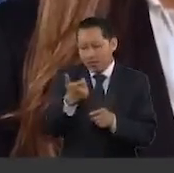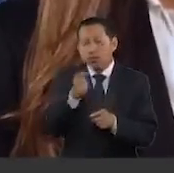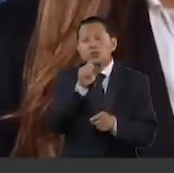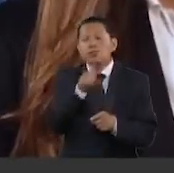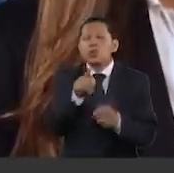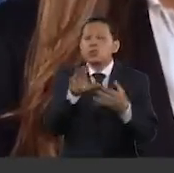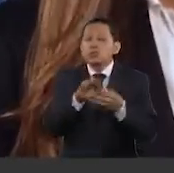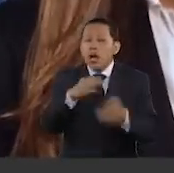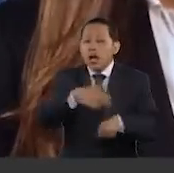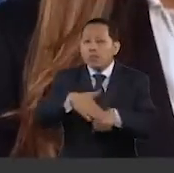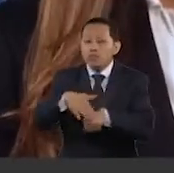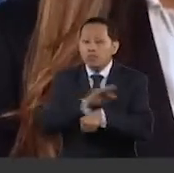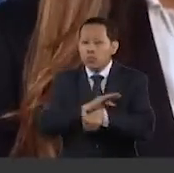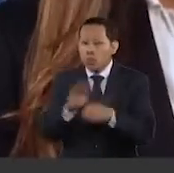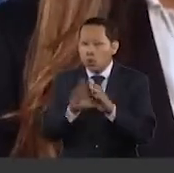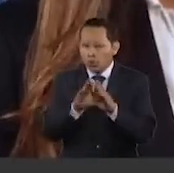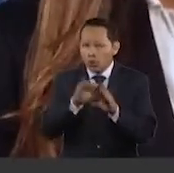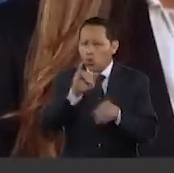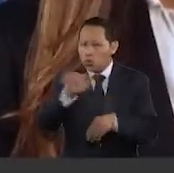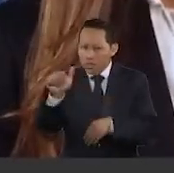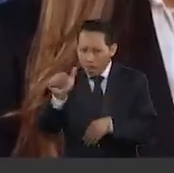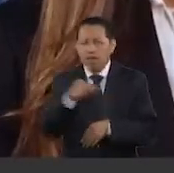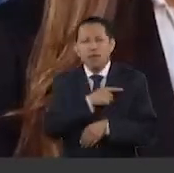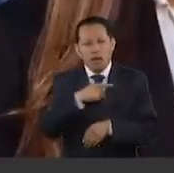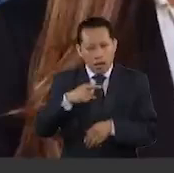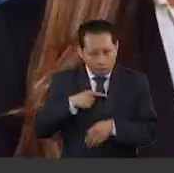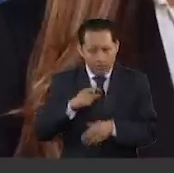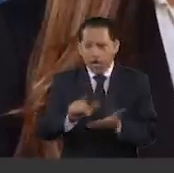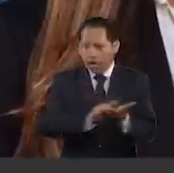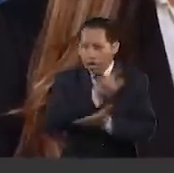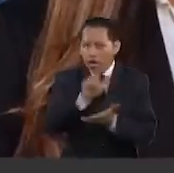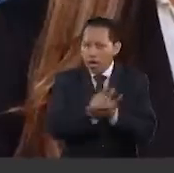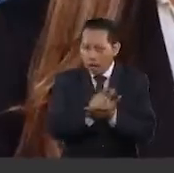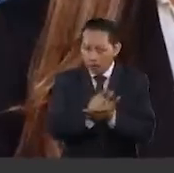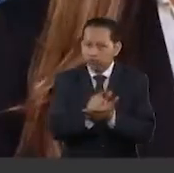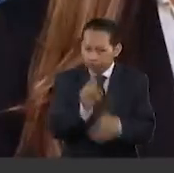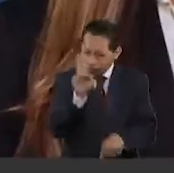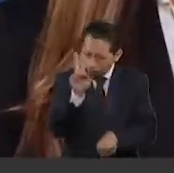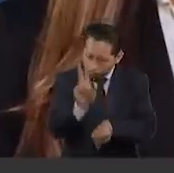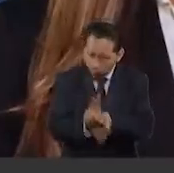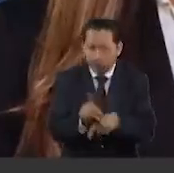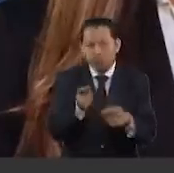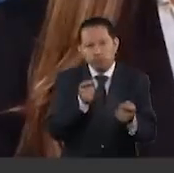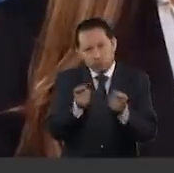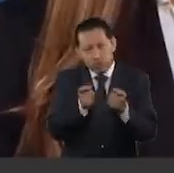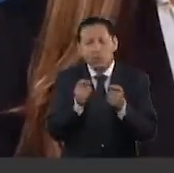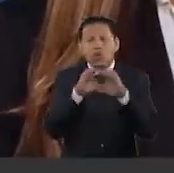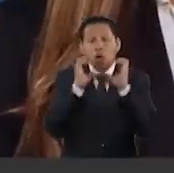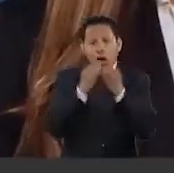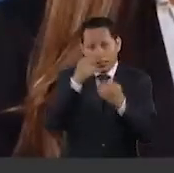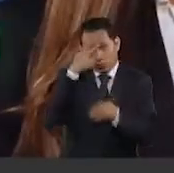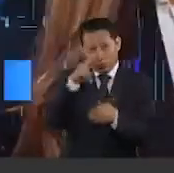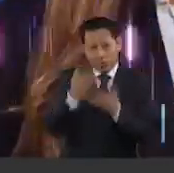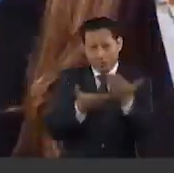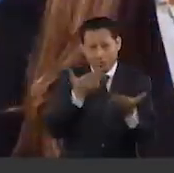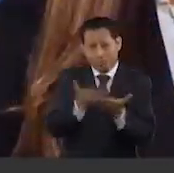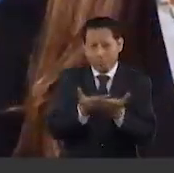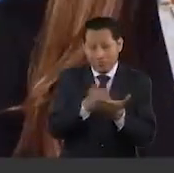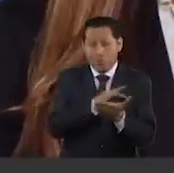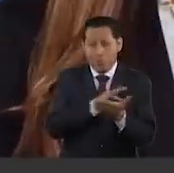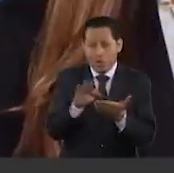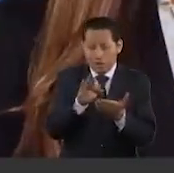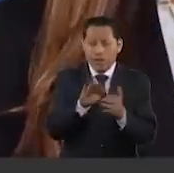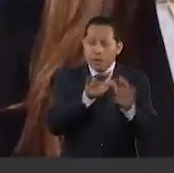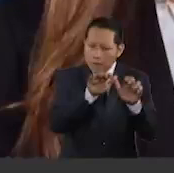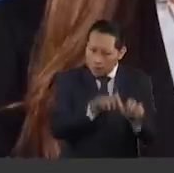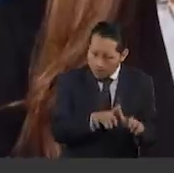enfocadas a establecer la regulación de la inteligencia artificial a nivel internacional. En el Congreso mexicano ya se trabaja en una propuesta que, por un lado, permita